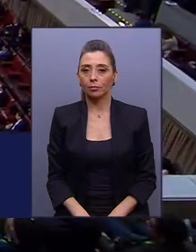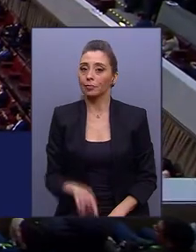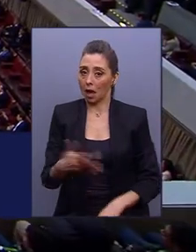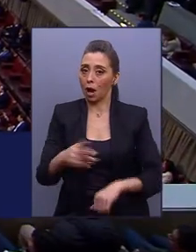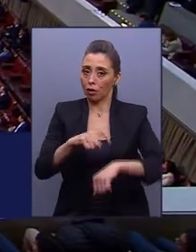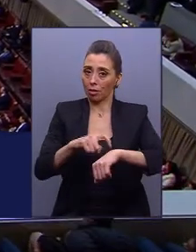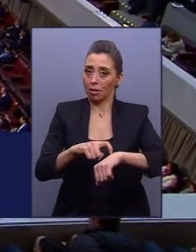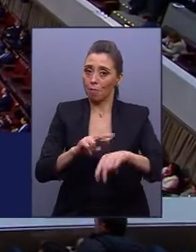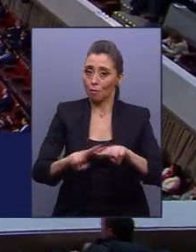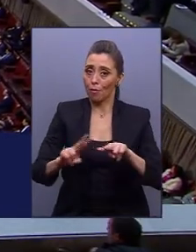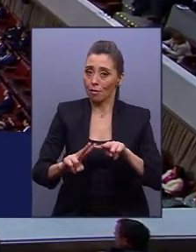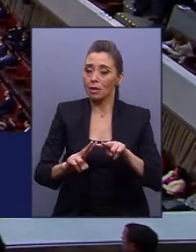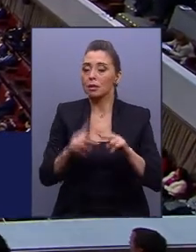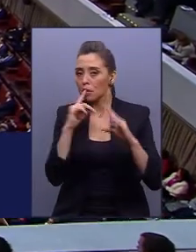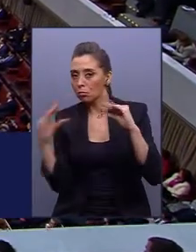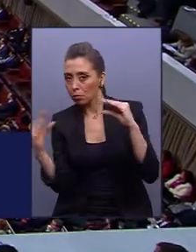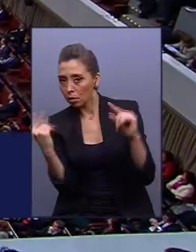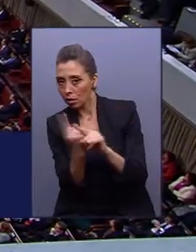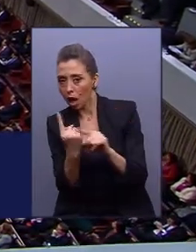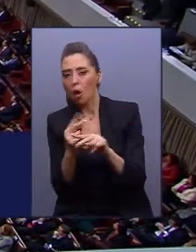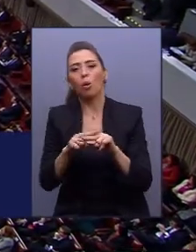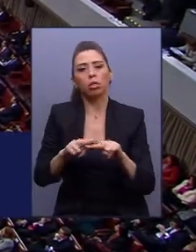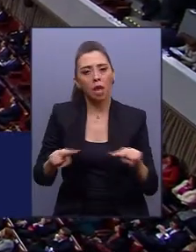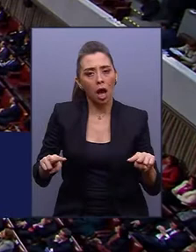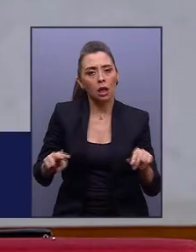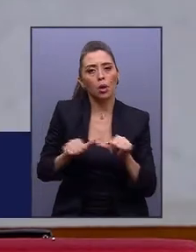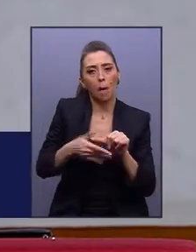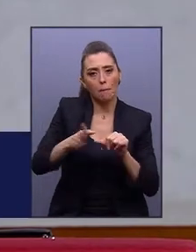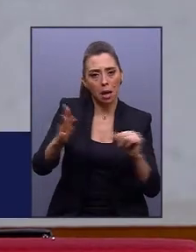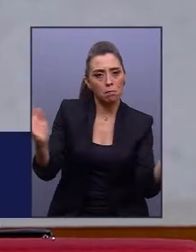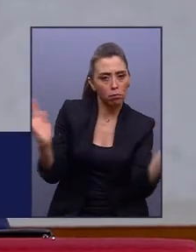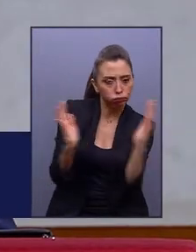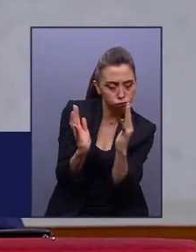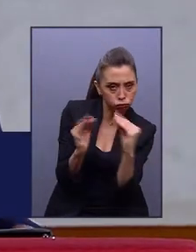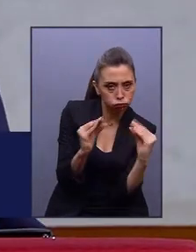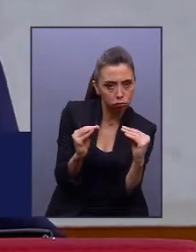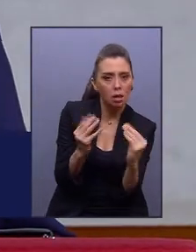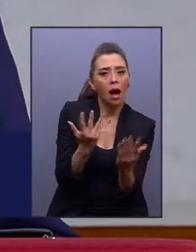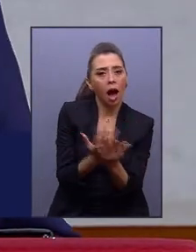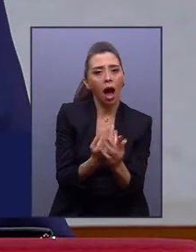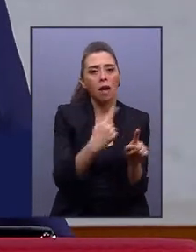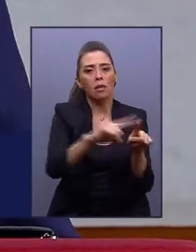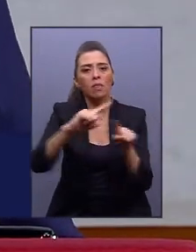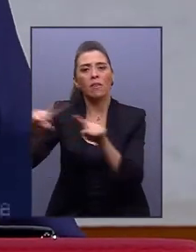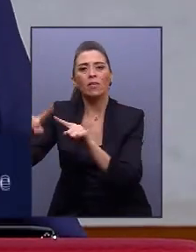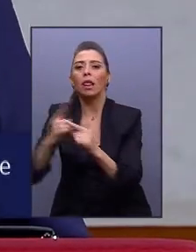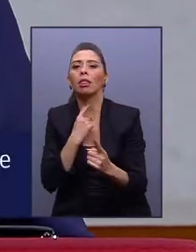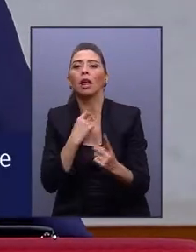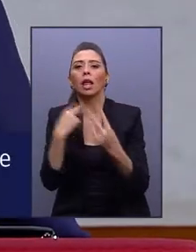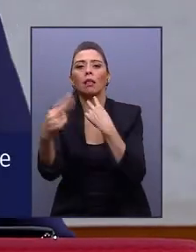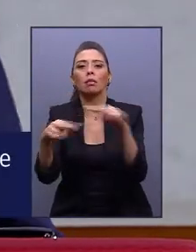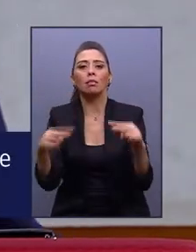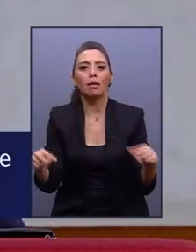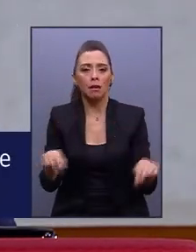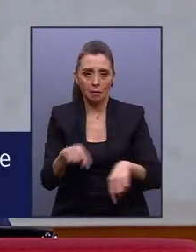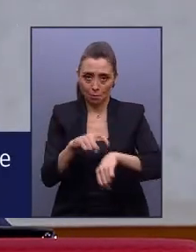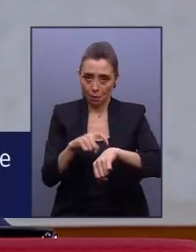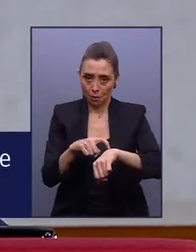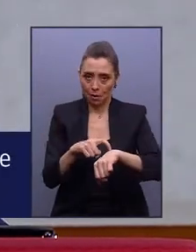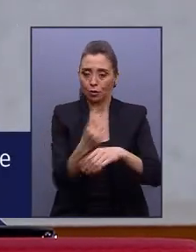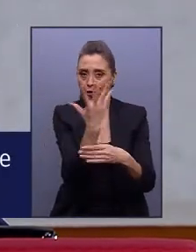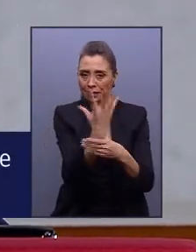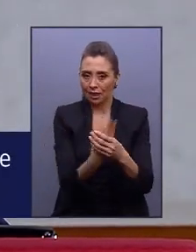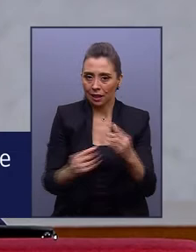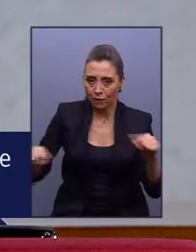Es tiempo de actuar a través del diálogo sereno y permanente, porque hay una legítima diversidad de intereses en juego. Es hora de terminar con